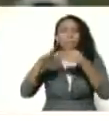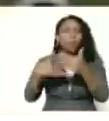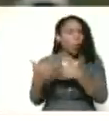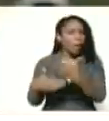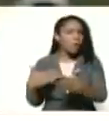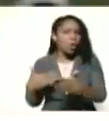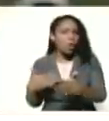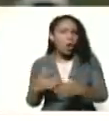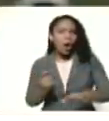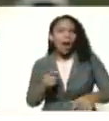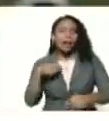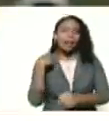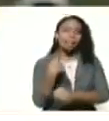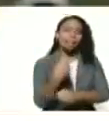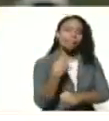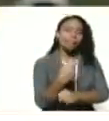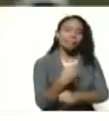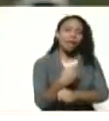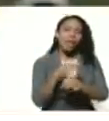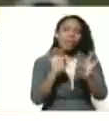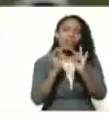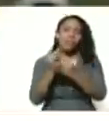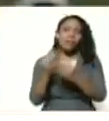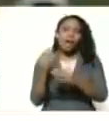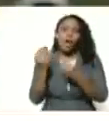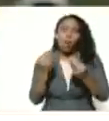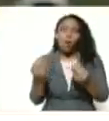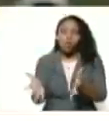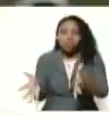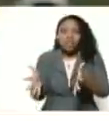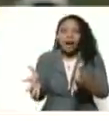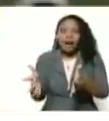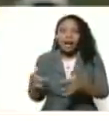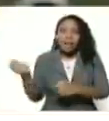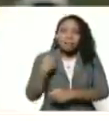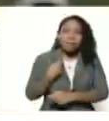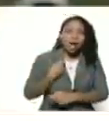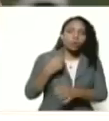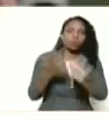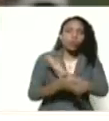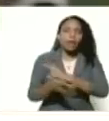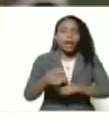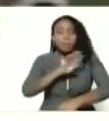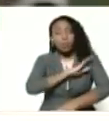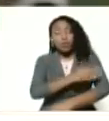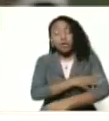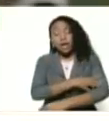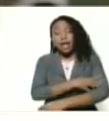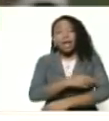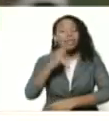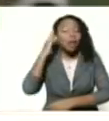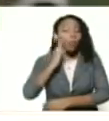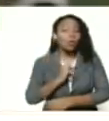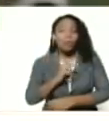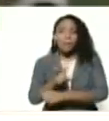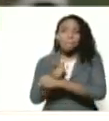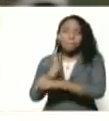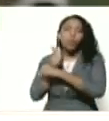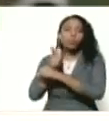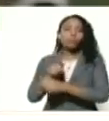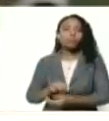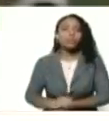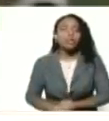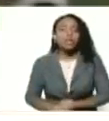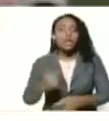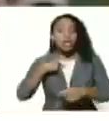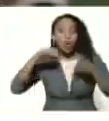es en el ingreso de la familia venezolana, en el salario, en el poder del Bolívar. Es donde, mira, nos tirotearon. Y es donde